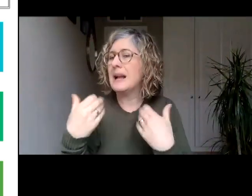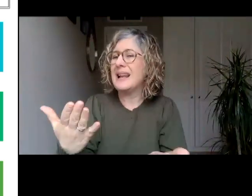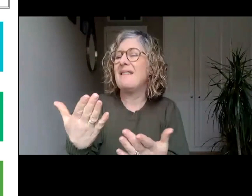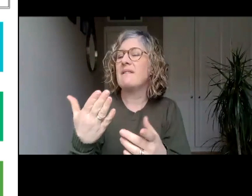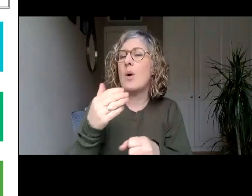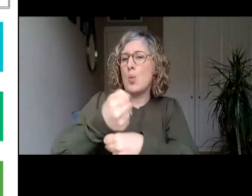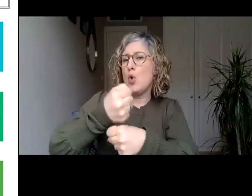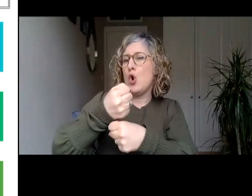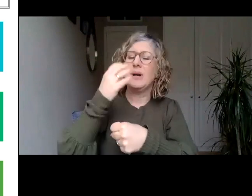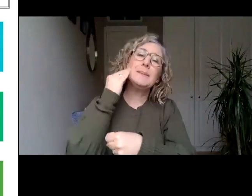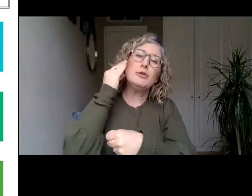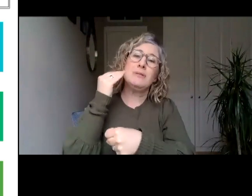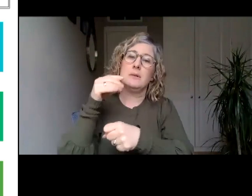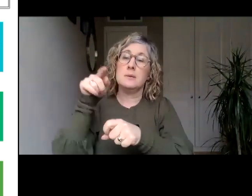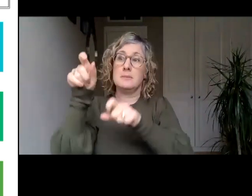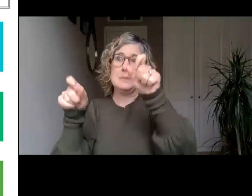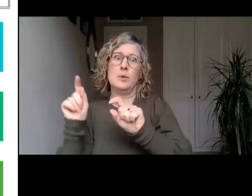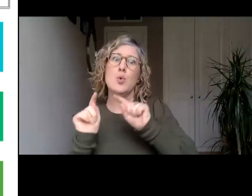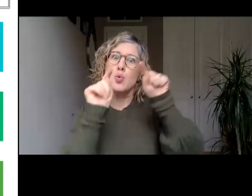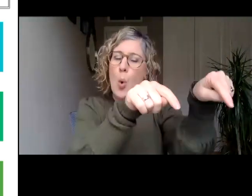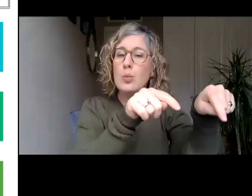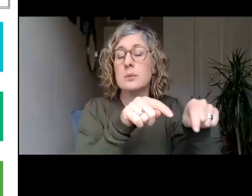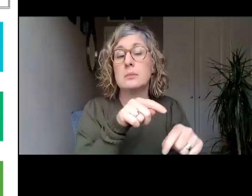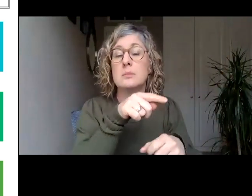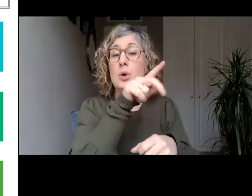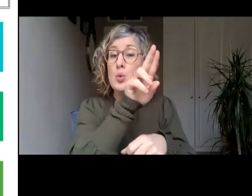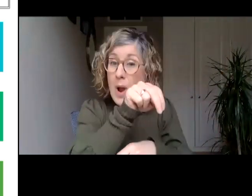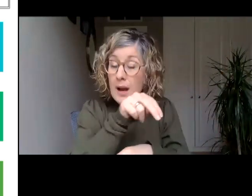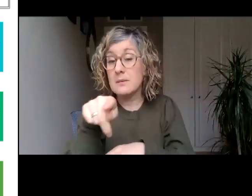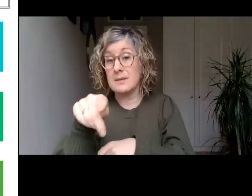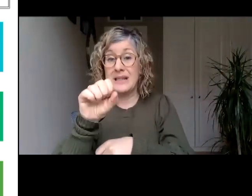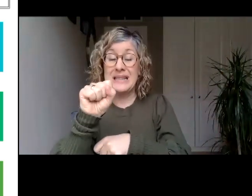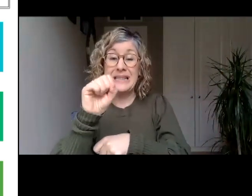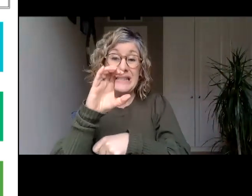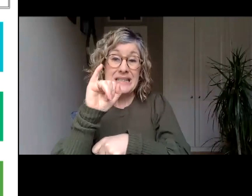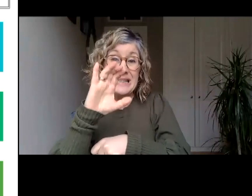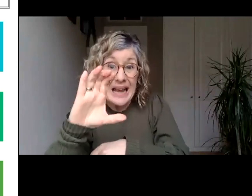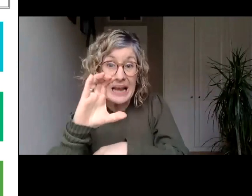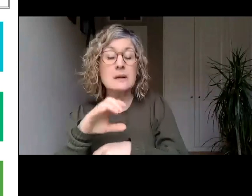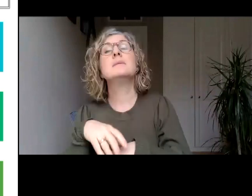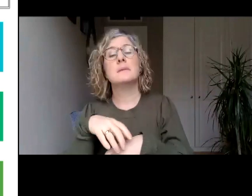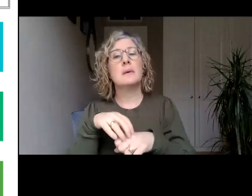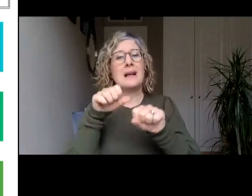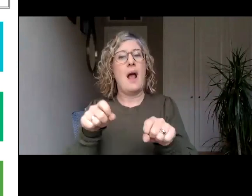distintas modalidades en distintas combinaciones, como pueden ver. Así es que nos interesa